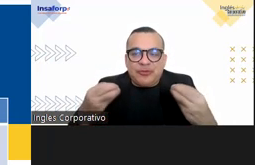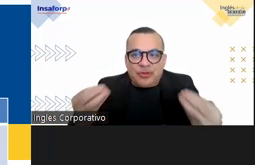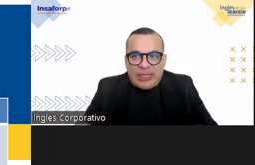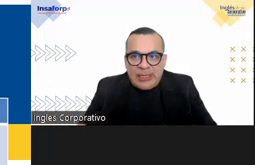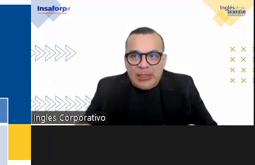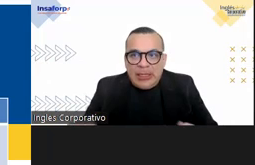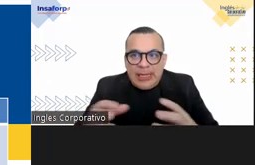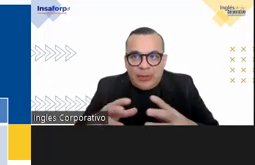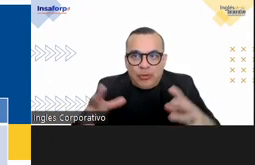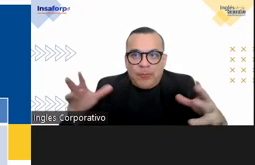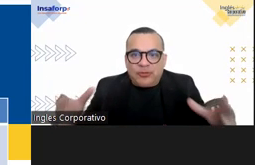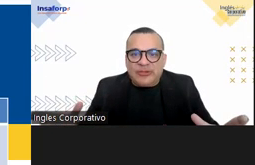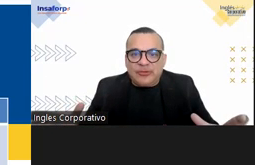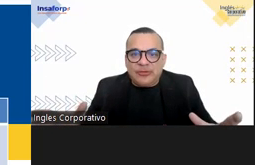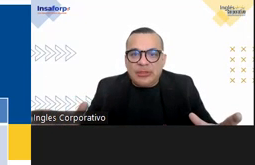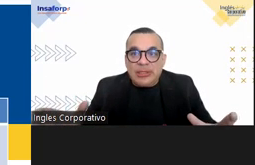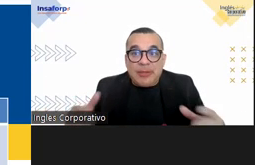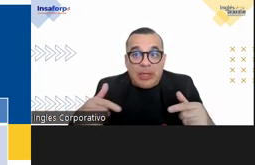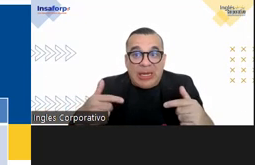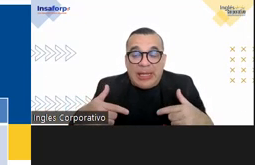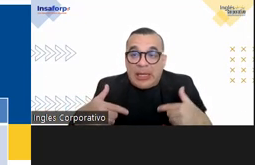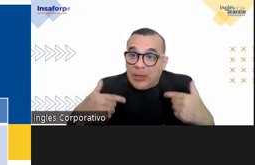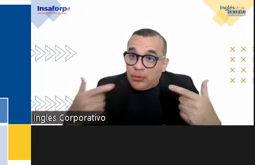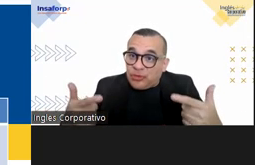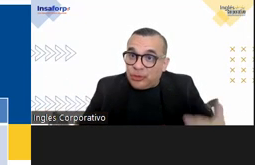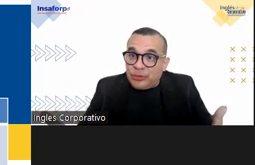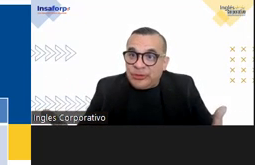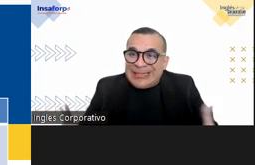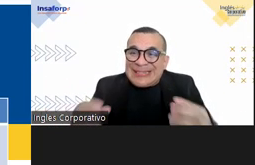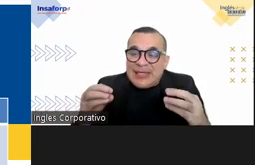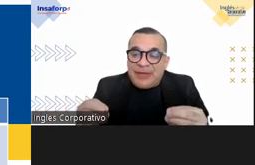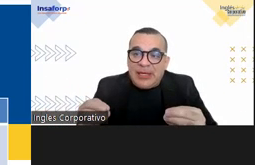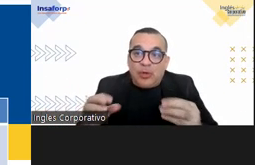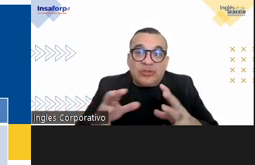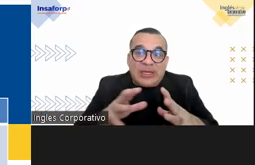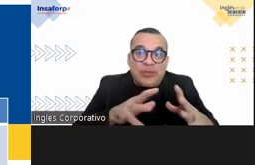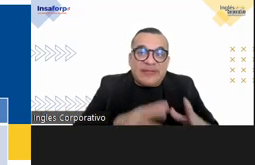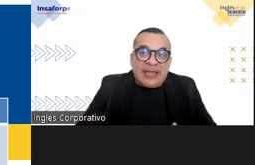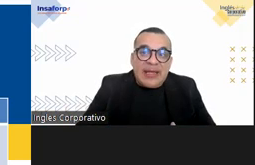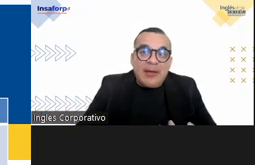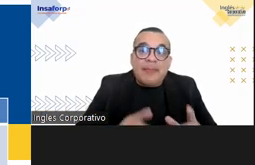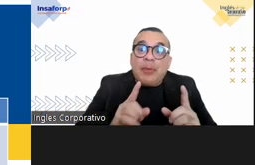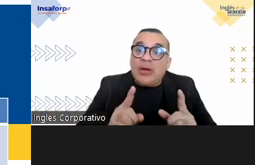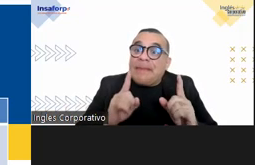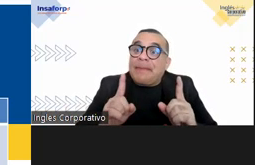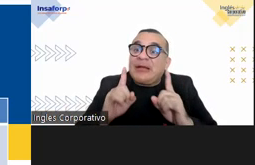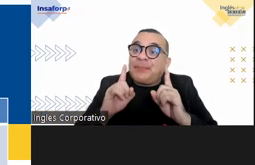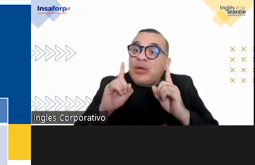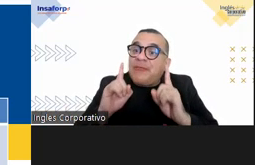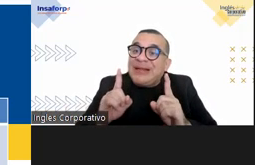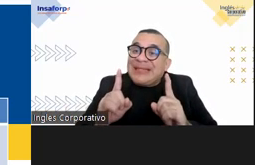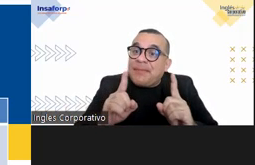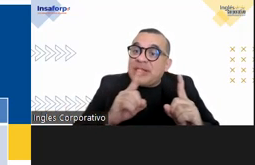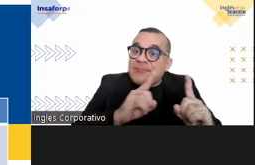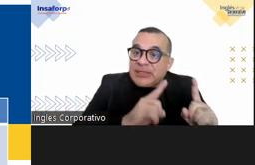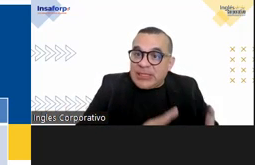puede funcionar en algunos procesos, pero en algunos otros se ve obstaculizada por